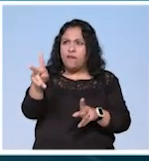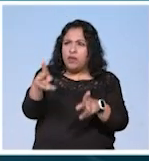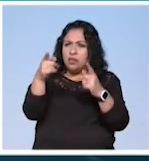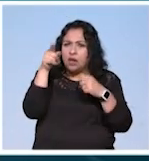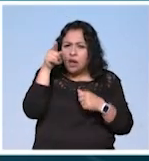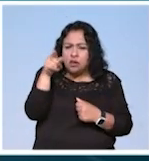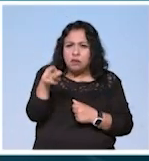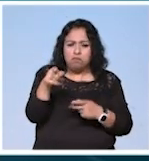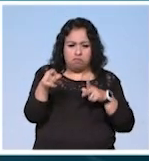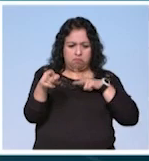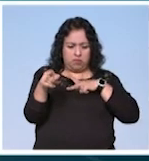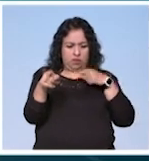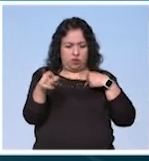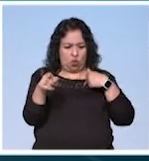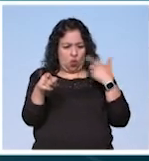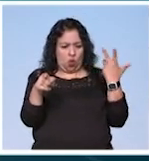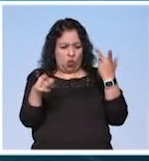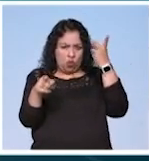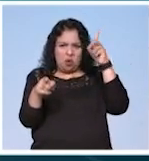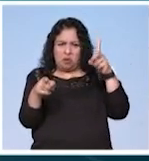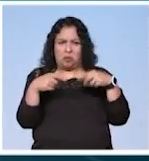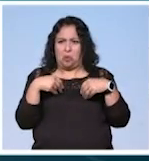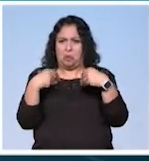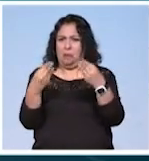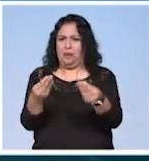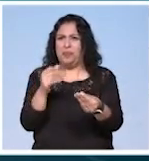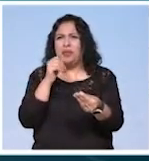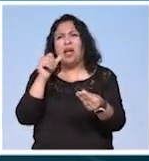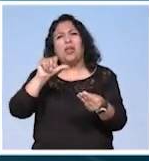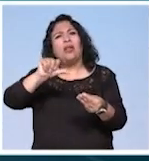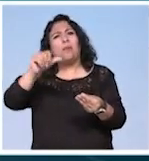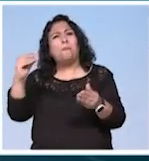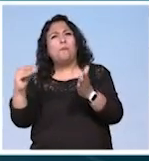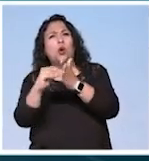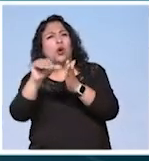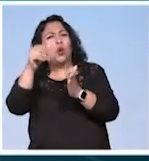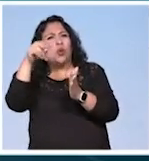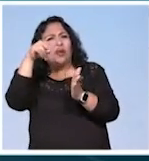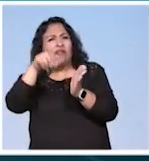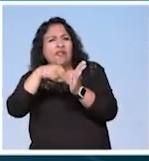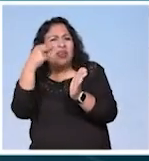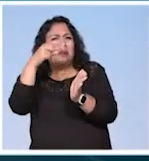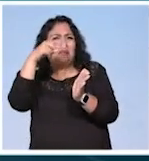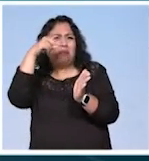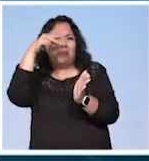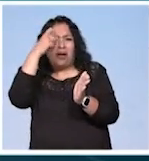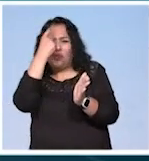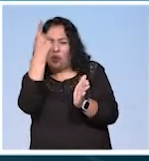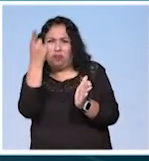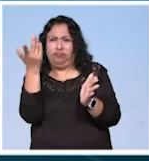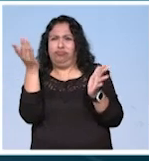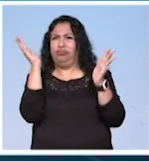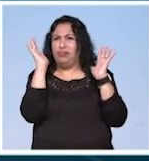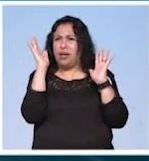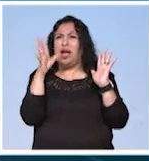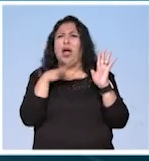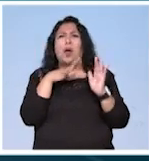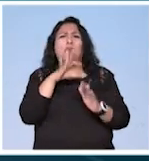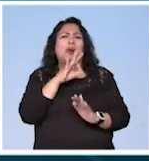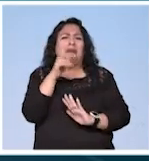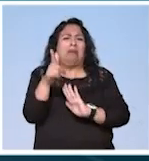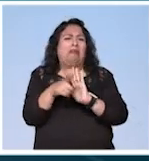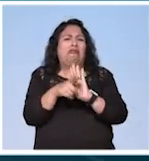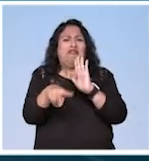subasta y que ellos no habían dado y con otro autor y demás porque se permite hay un vacío